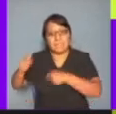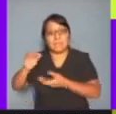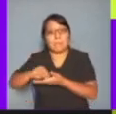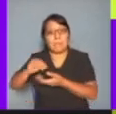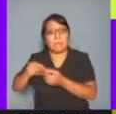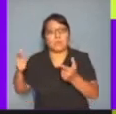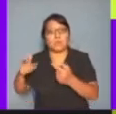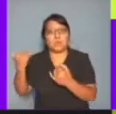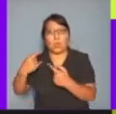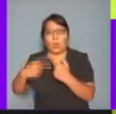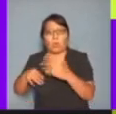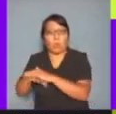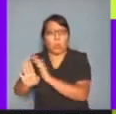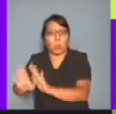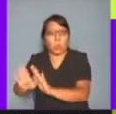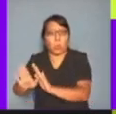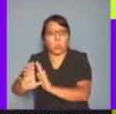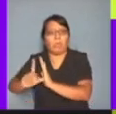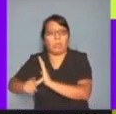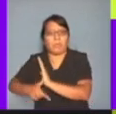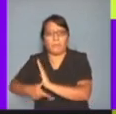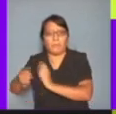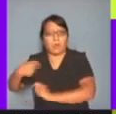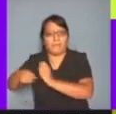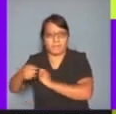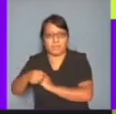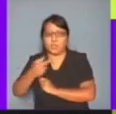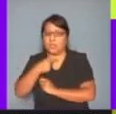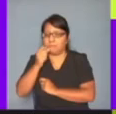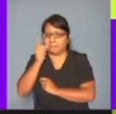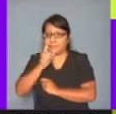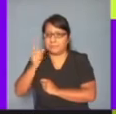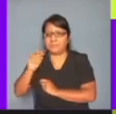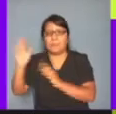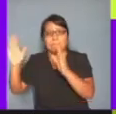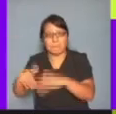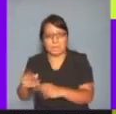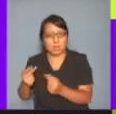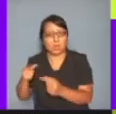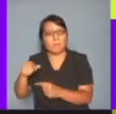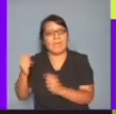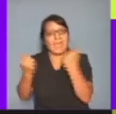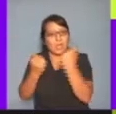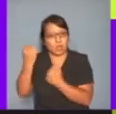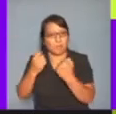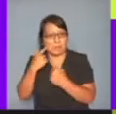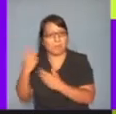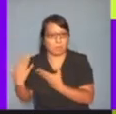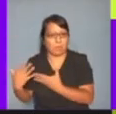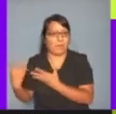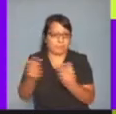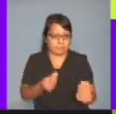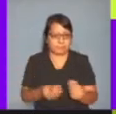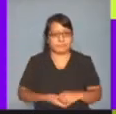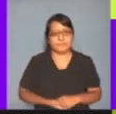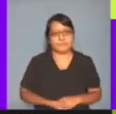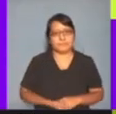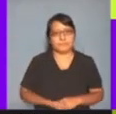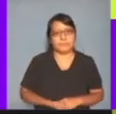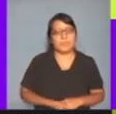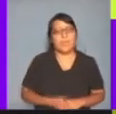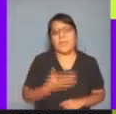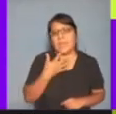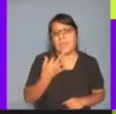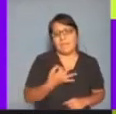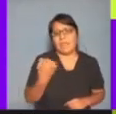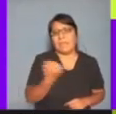una forma de colaborar para la situación económica actual que tenemos. Qué importante, porque las despensas